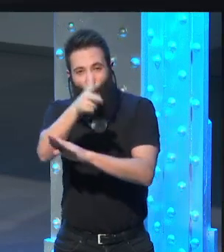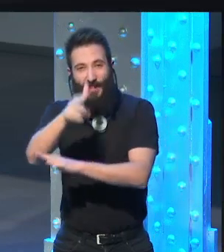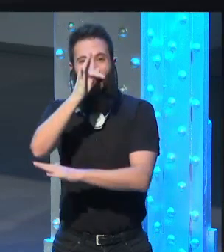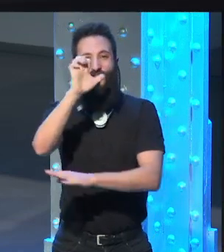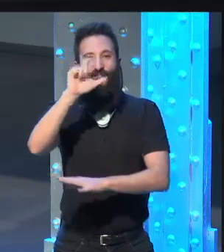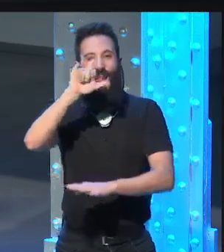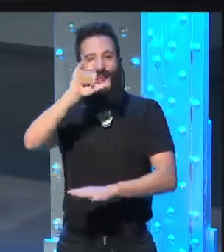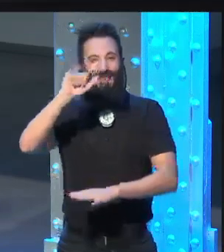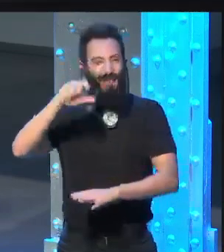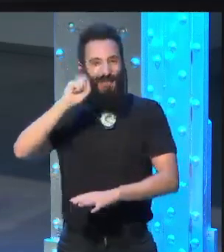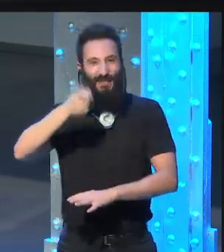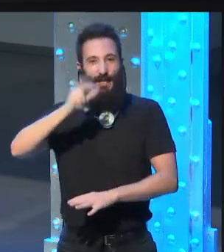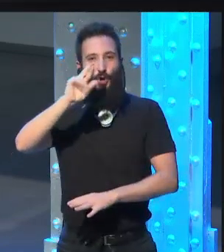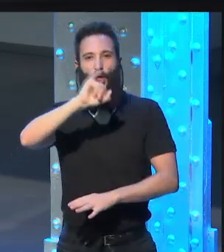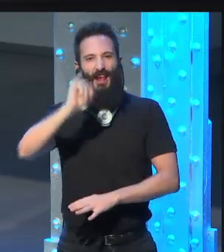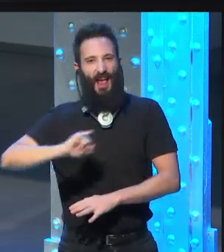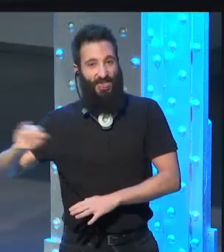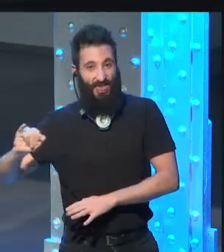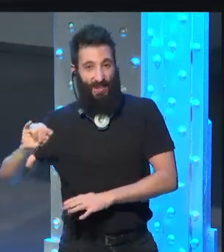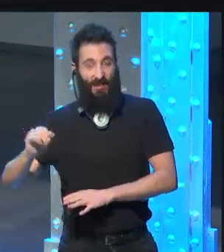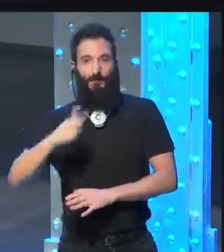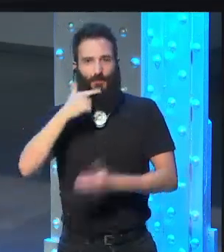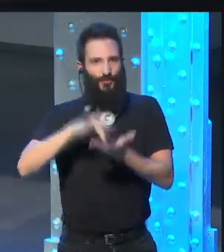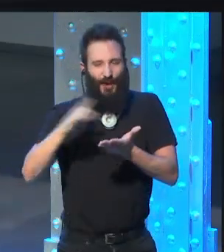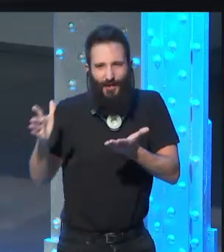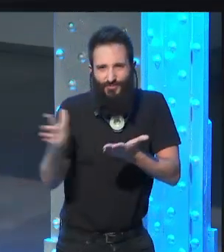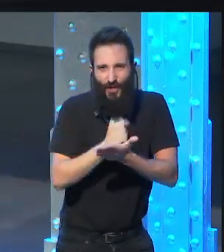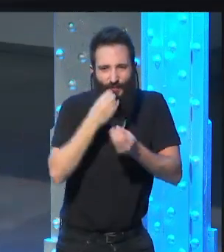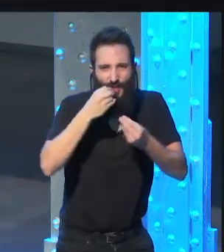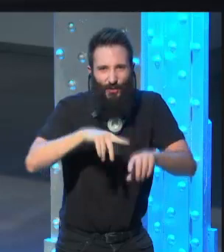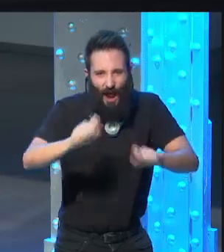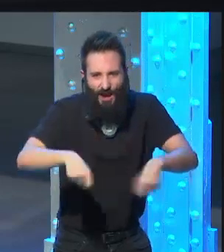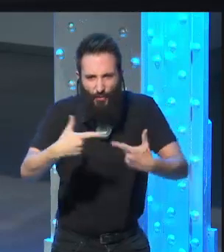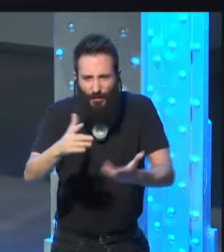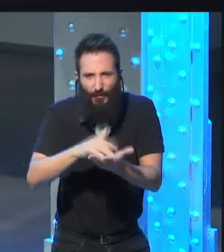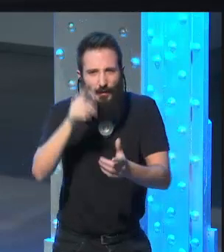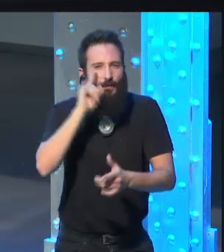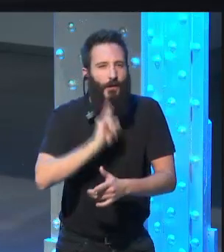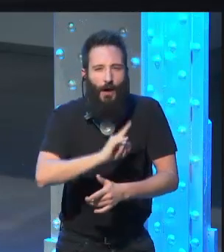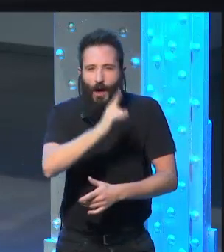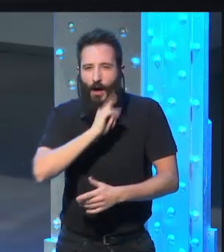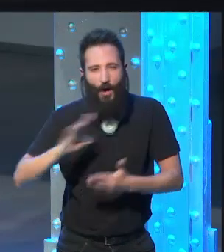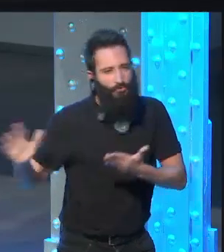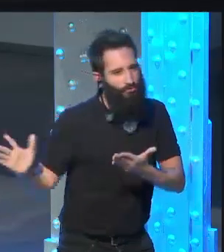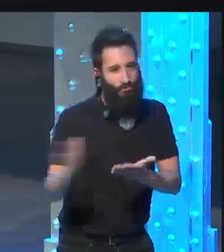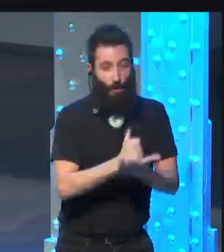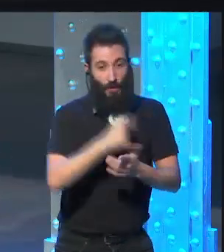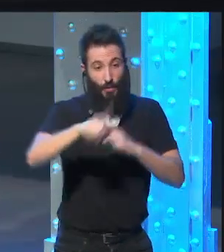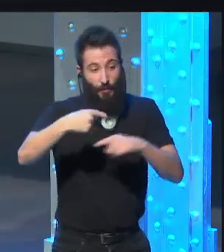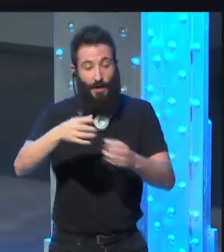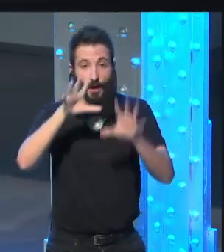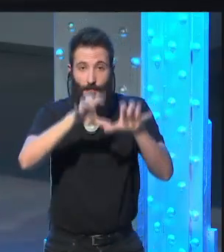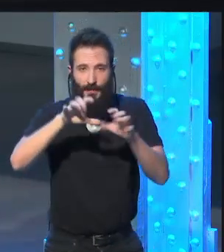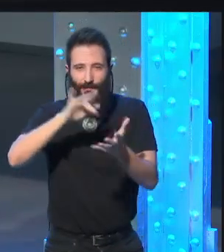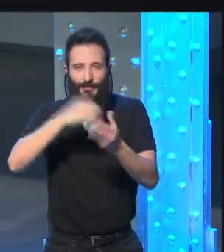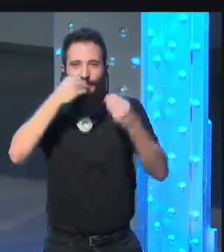y me encantaban todas las historias de historia natural que había detrás de cada documental, y luego aprendí que para contar una